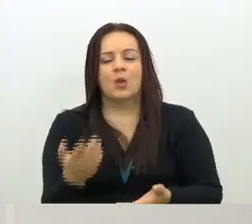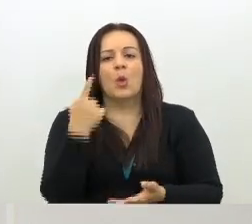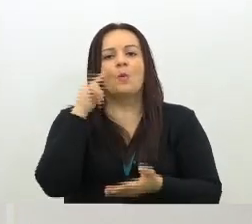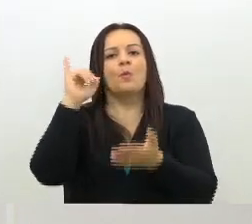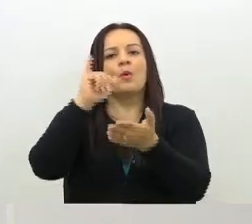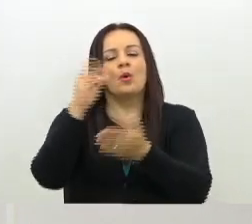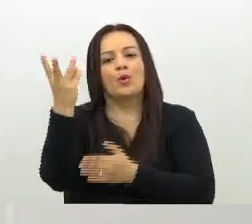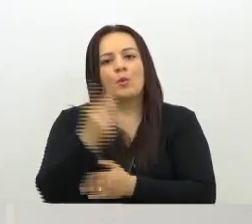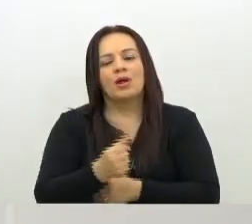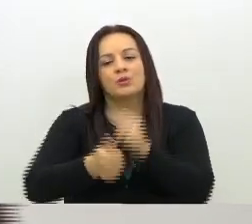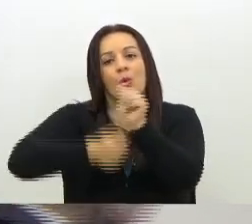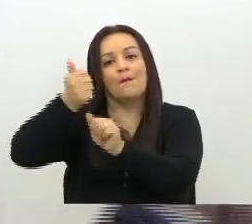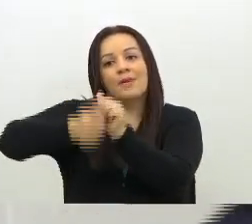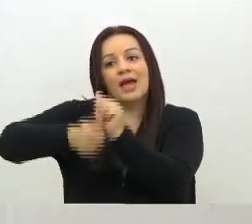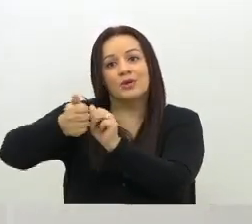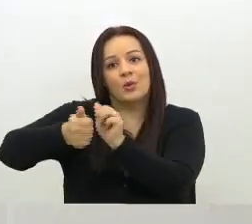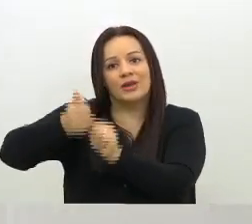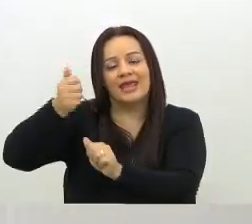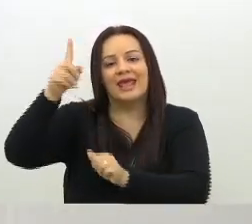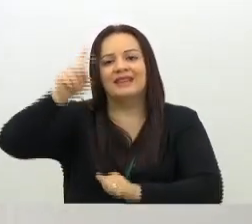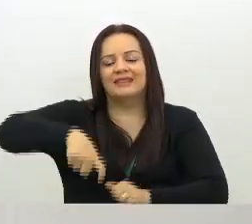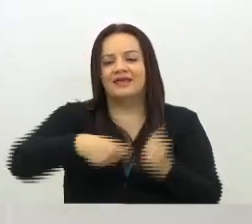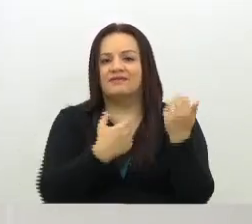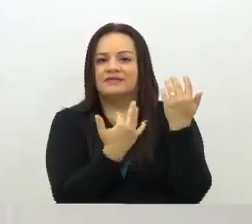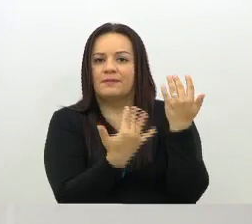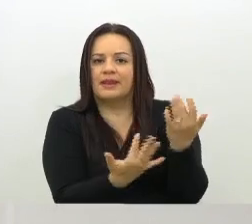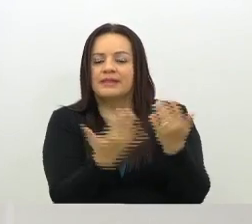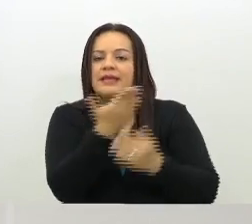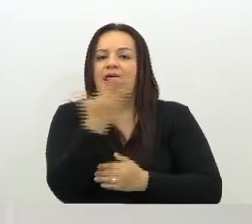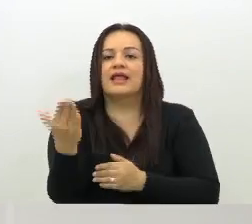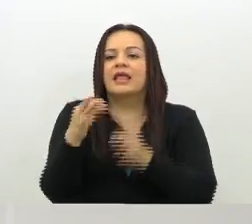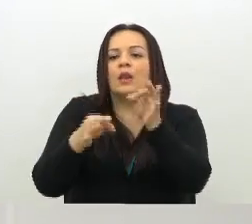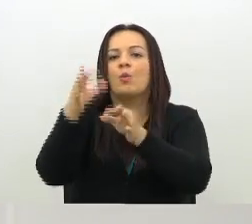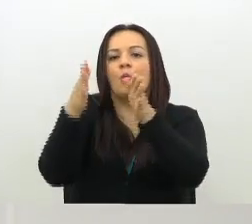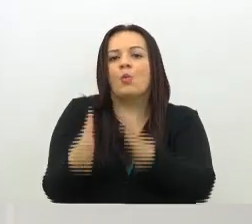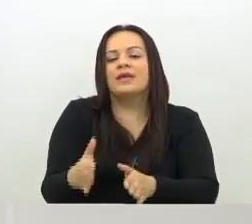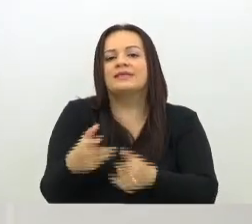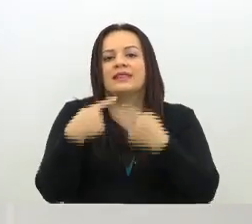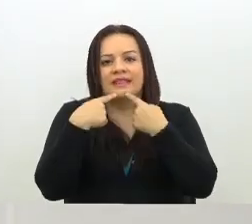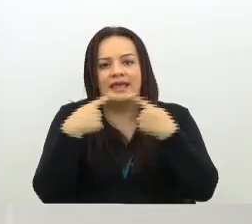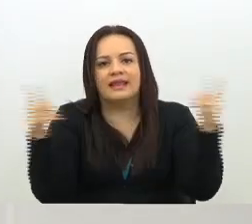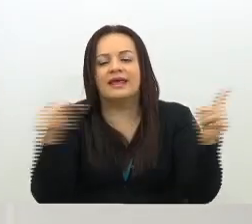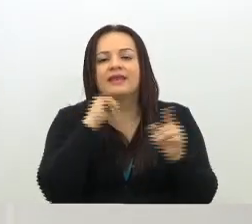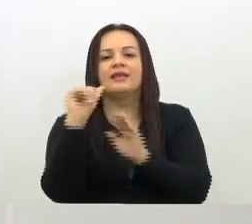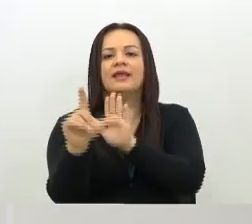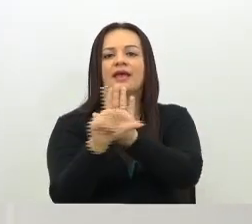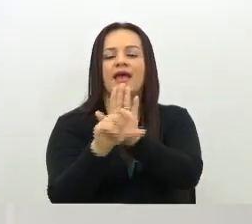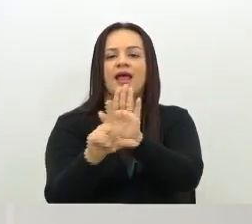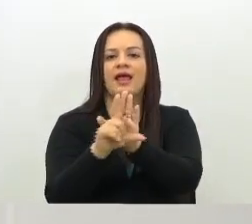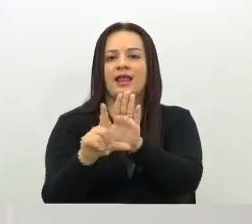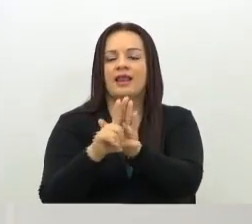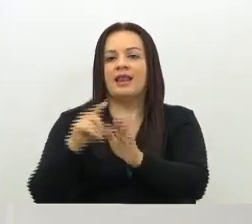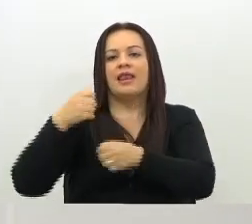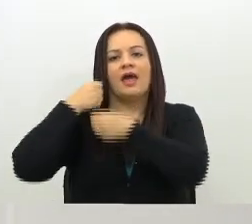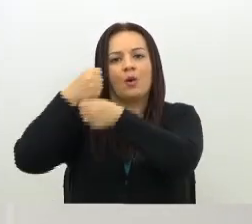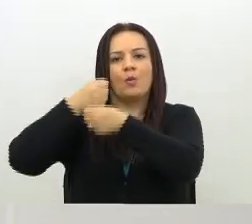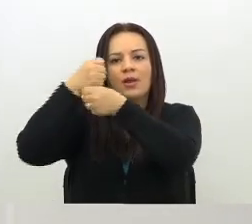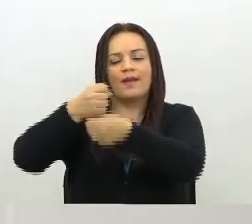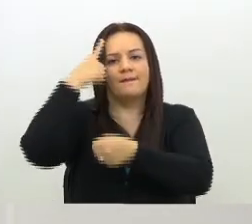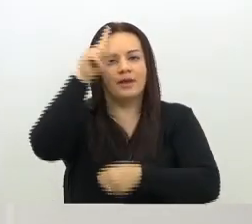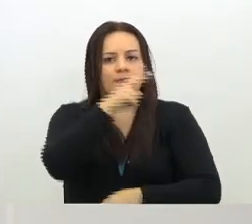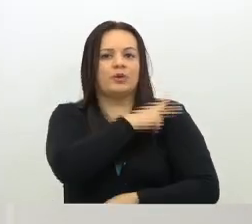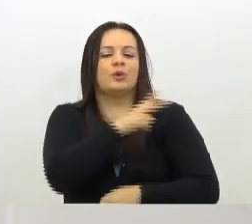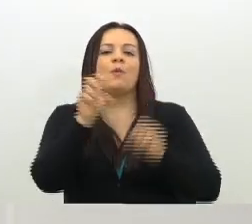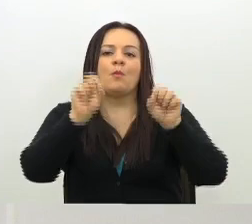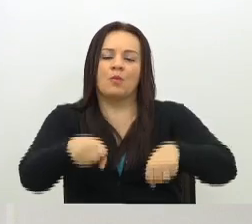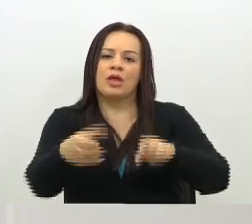cuanto, según la mayoría, debe esperarse a que el juez declare ilegal la huelga para que los patronos puedan tomar alguna